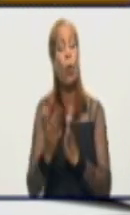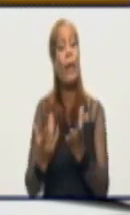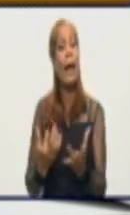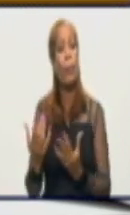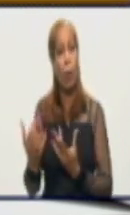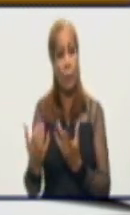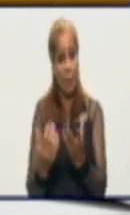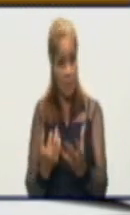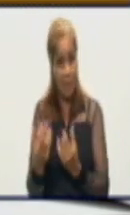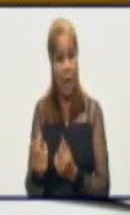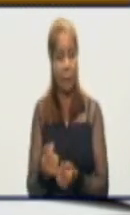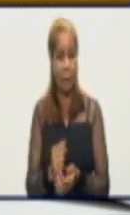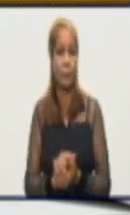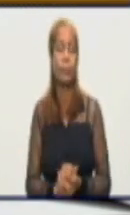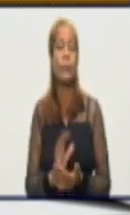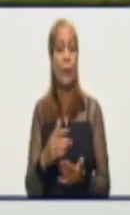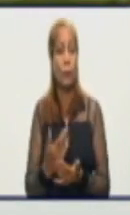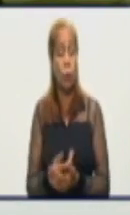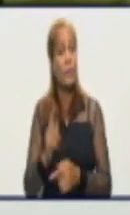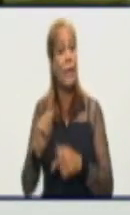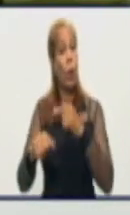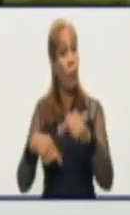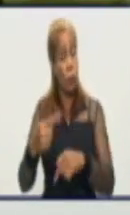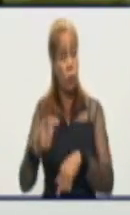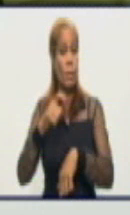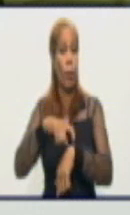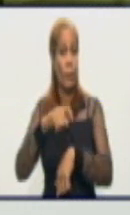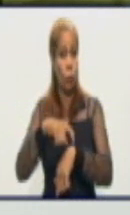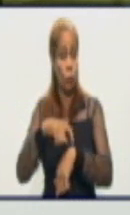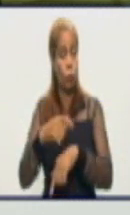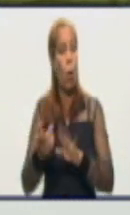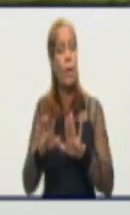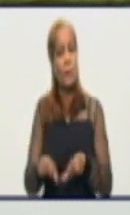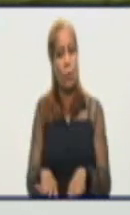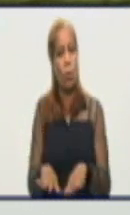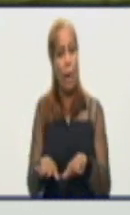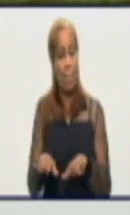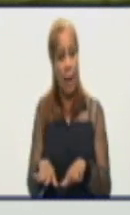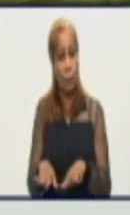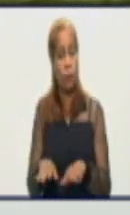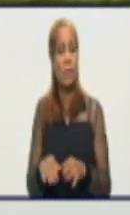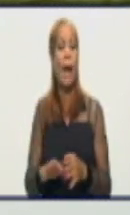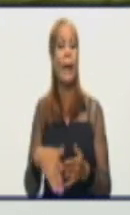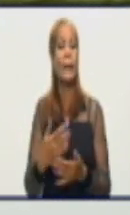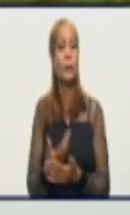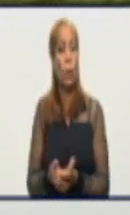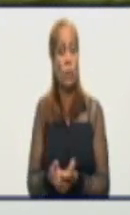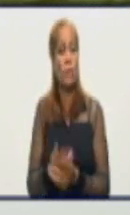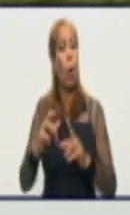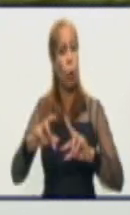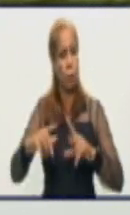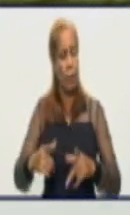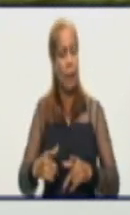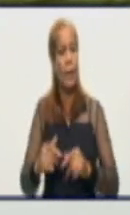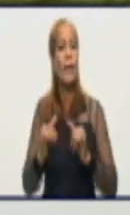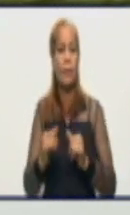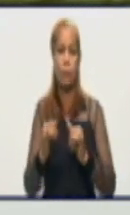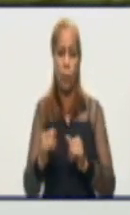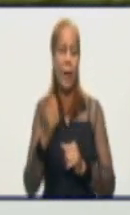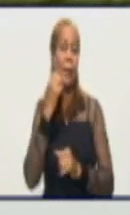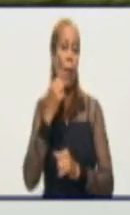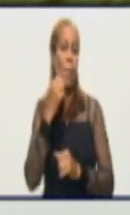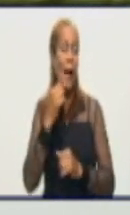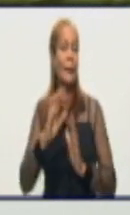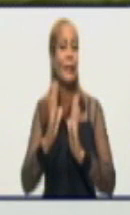fallecidos. De ese tema, doctora, le propongo hablar en los siguientes minutos. Vamos a hacer un alto en nuestra conversación, hacer una pausa y retornar entonces con el tema